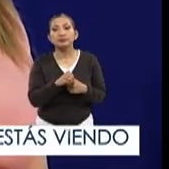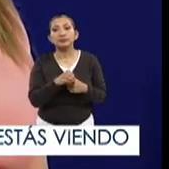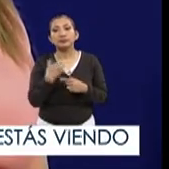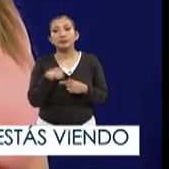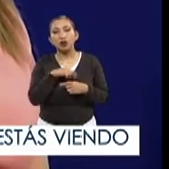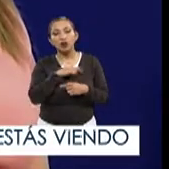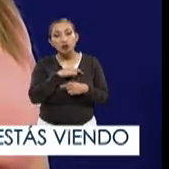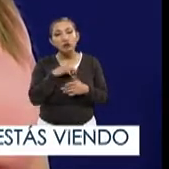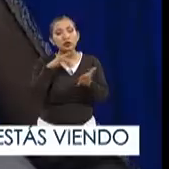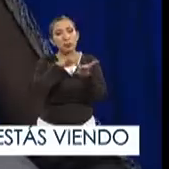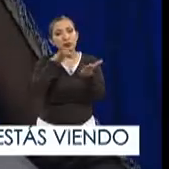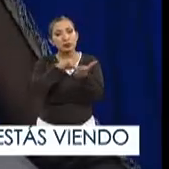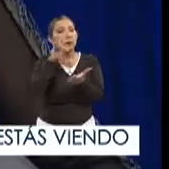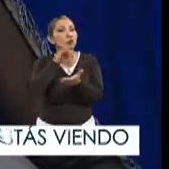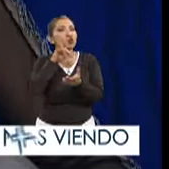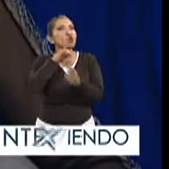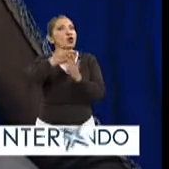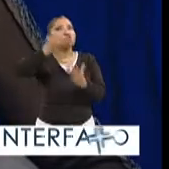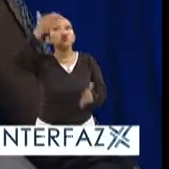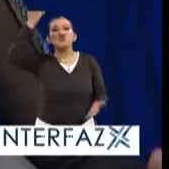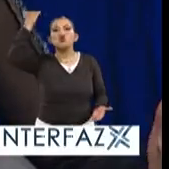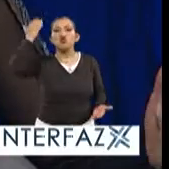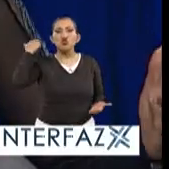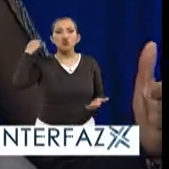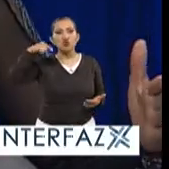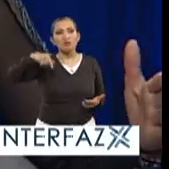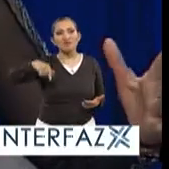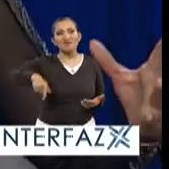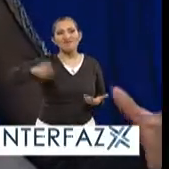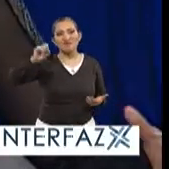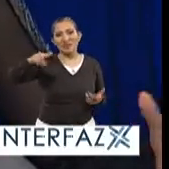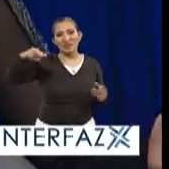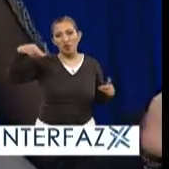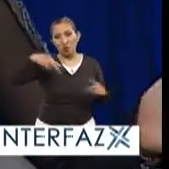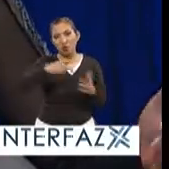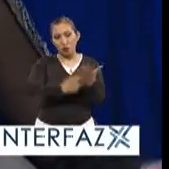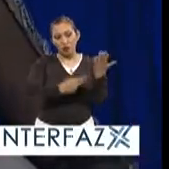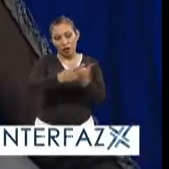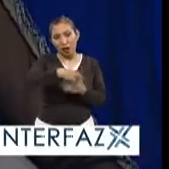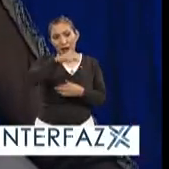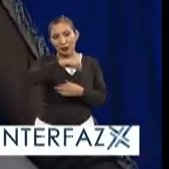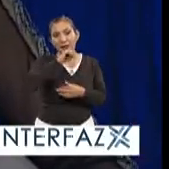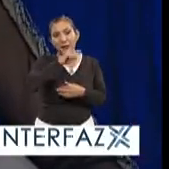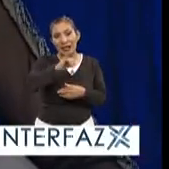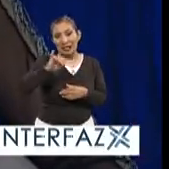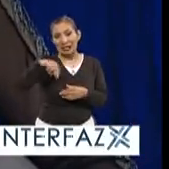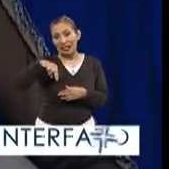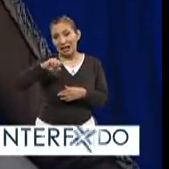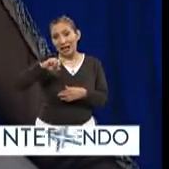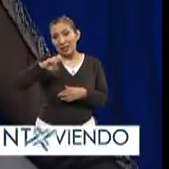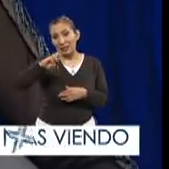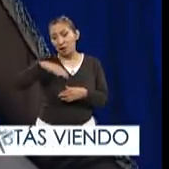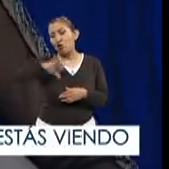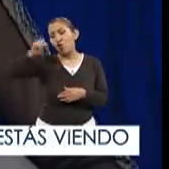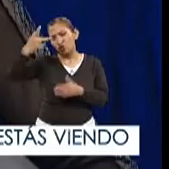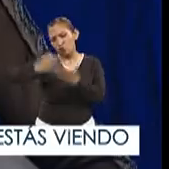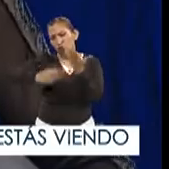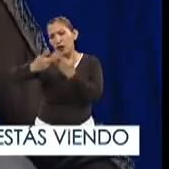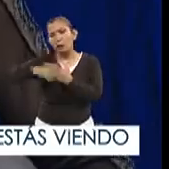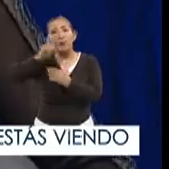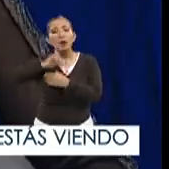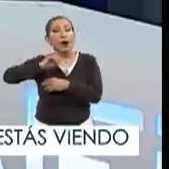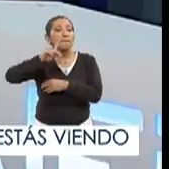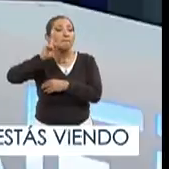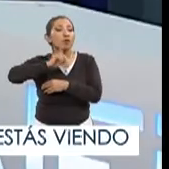hemos estado apoyando a las mujeres desde este gran programa, pero fíjate que también en el instituto tenemos otros programas para mujeres como es